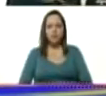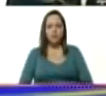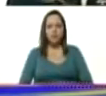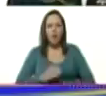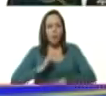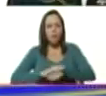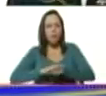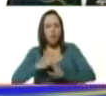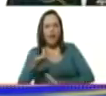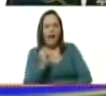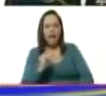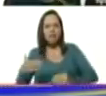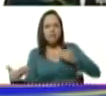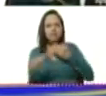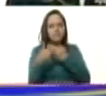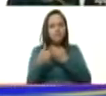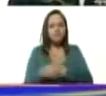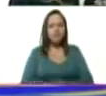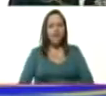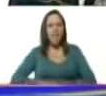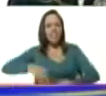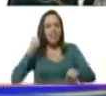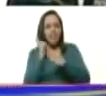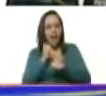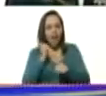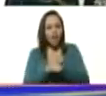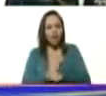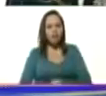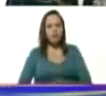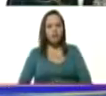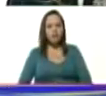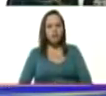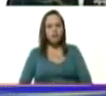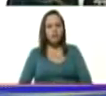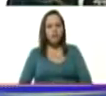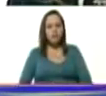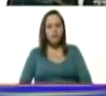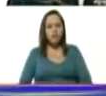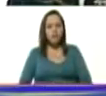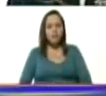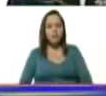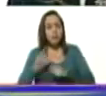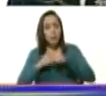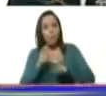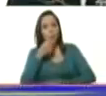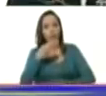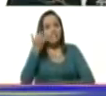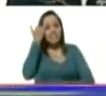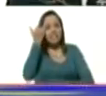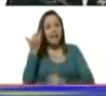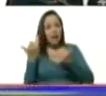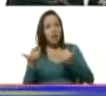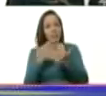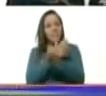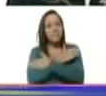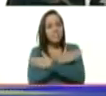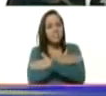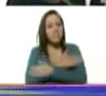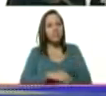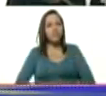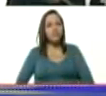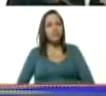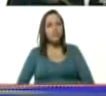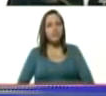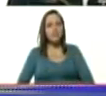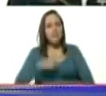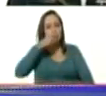Porque es una agresión a los trabajadores. Y bien bonita esta idea, de verdad. De verdad los felicito. Que el pueblo